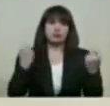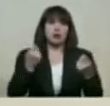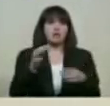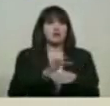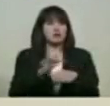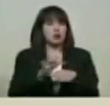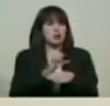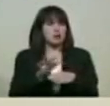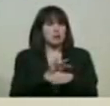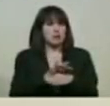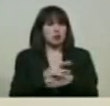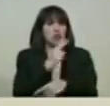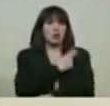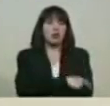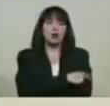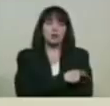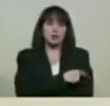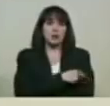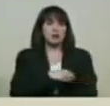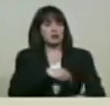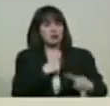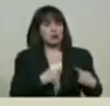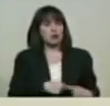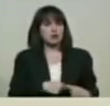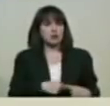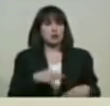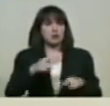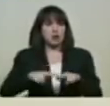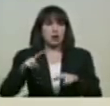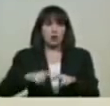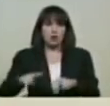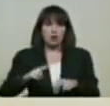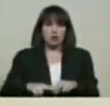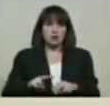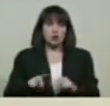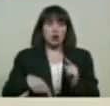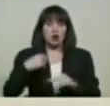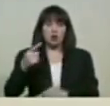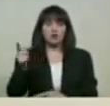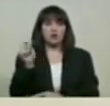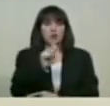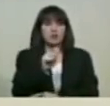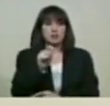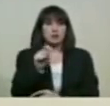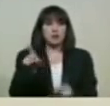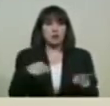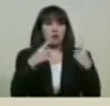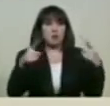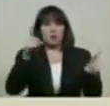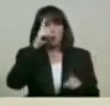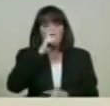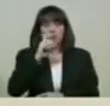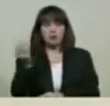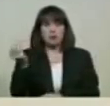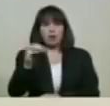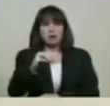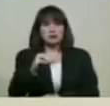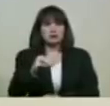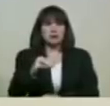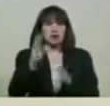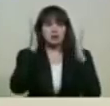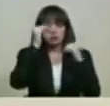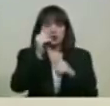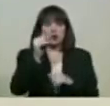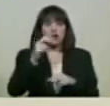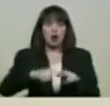funcionamiento del Hospital Cardiológico Infantil, que el próximo mes cumplirá un año más atendiendo a los